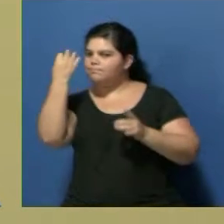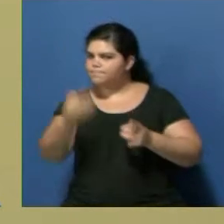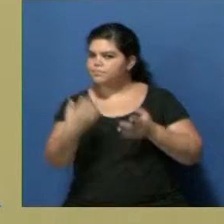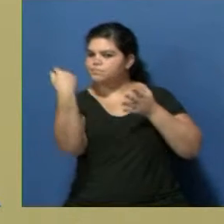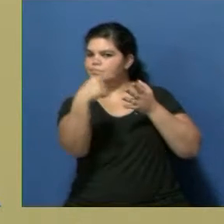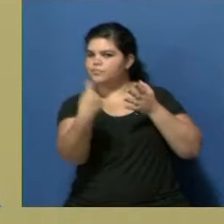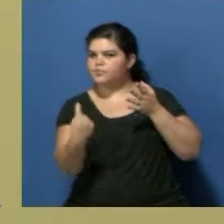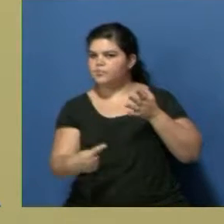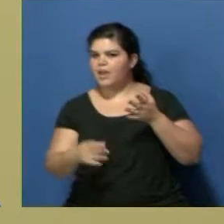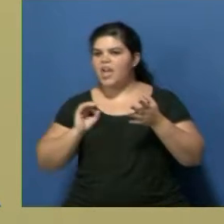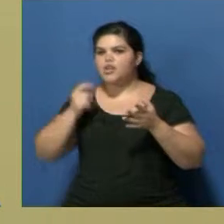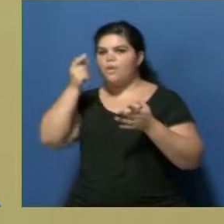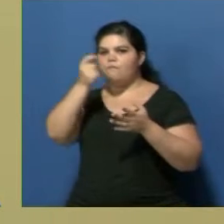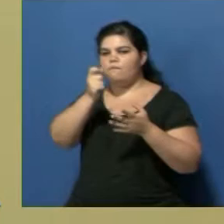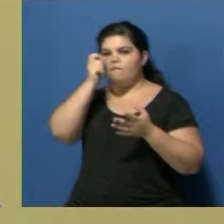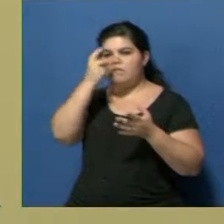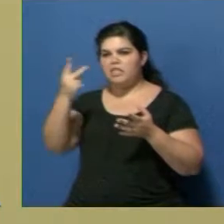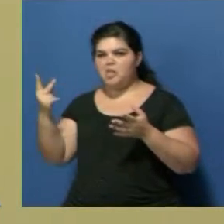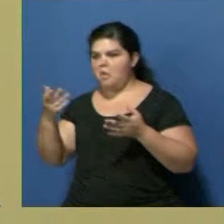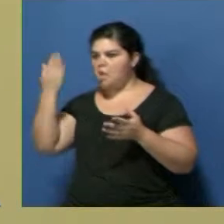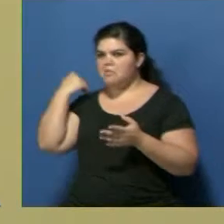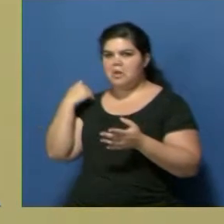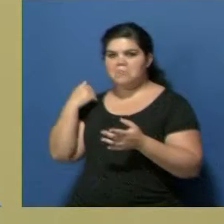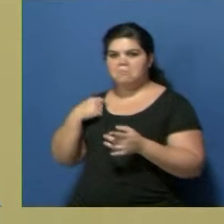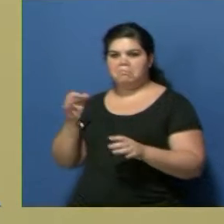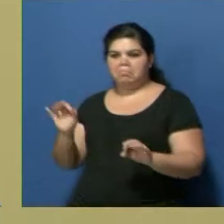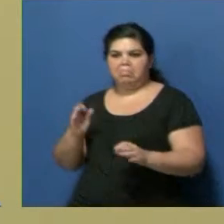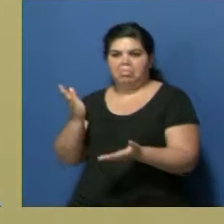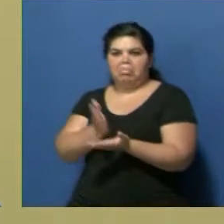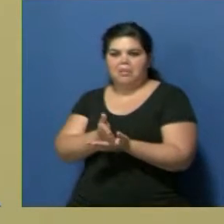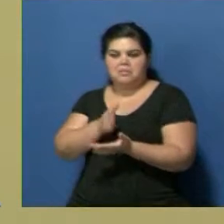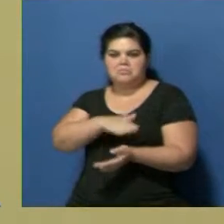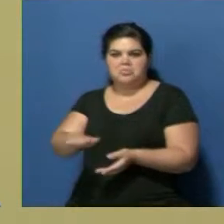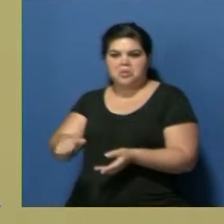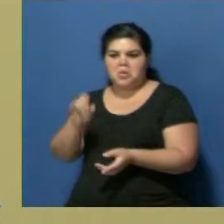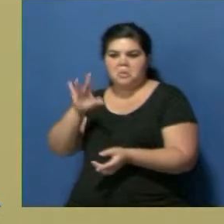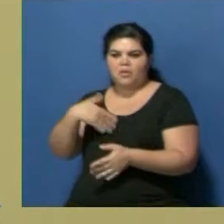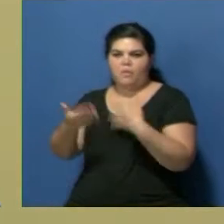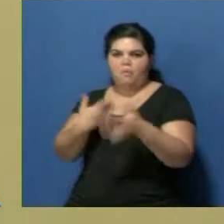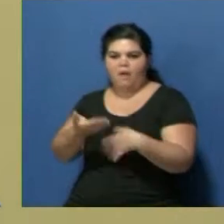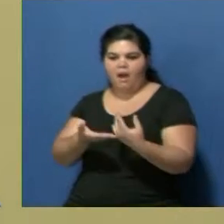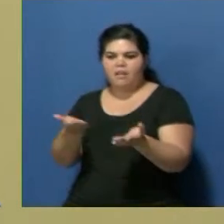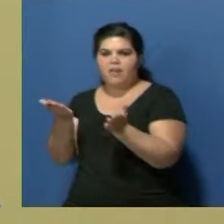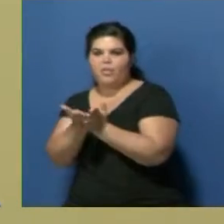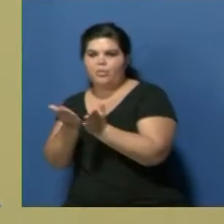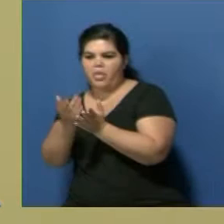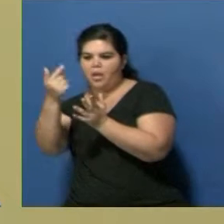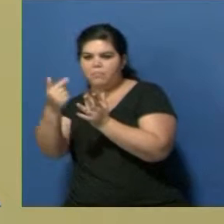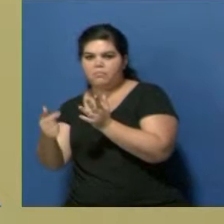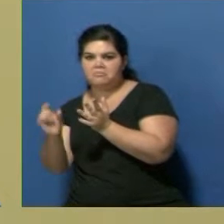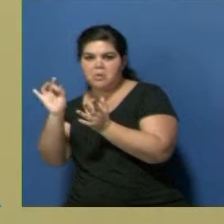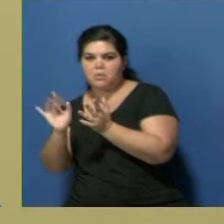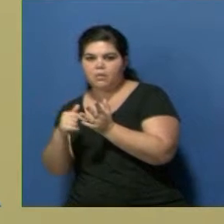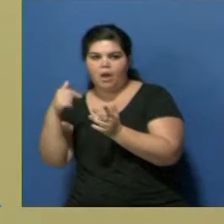hace 22 años, los derechos del niño eran jugar, estudiar, y por ahí ahora es